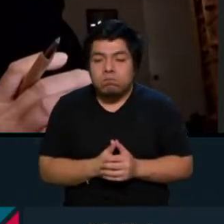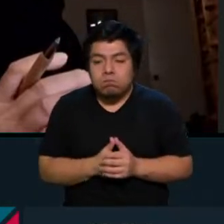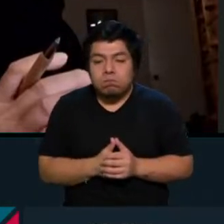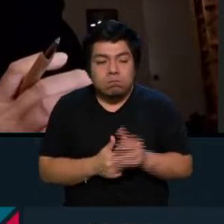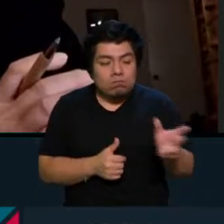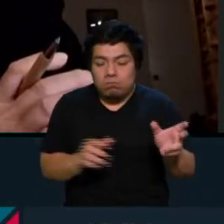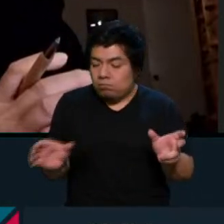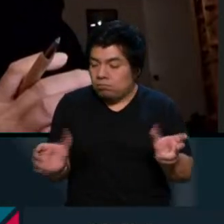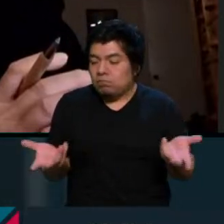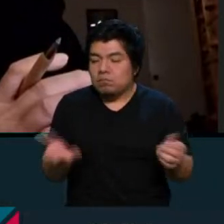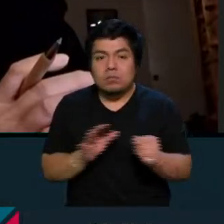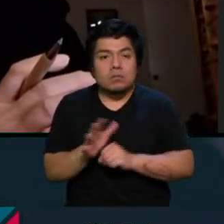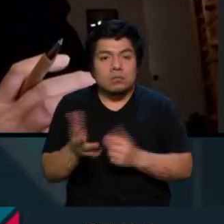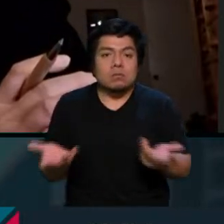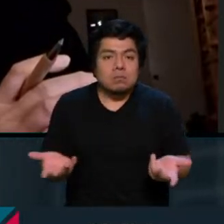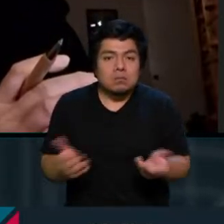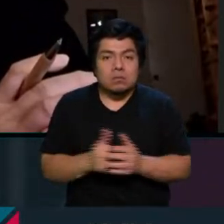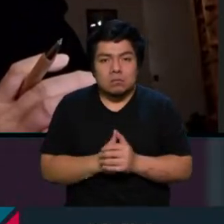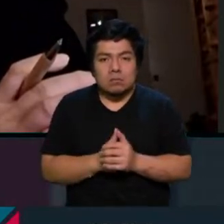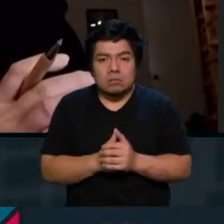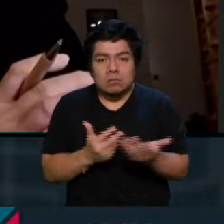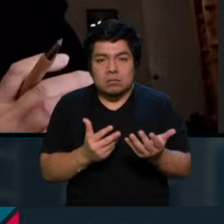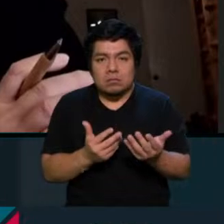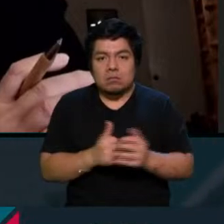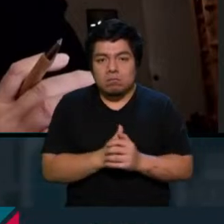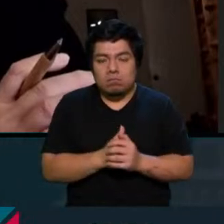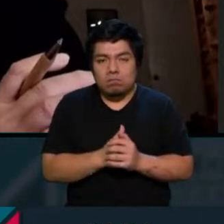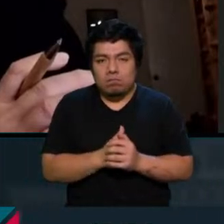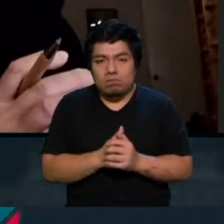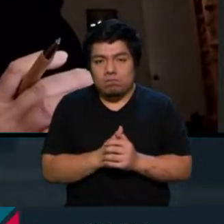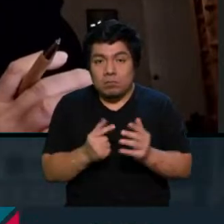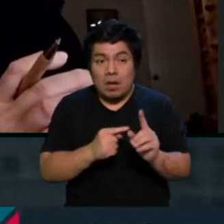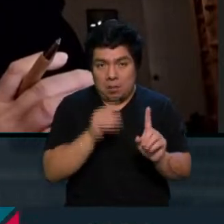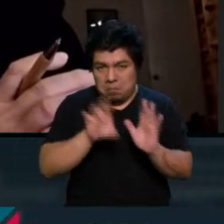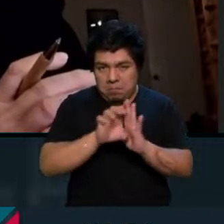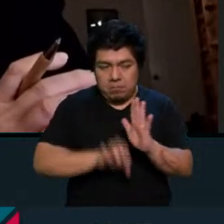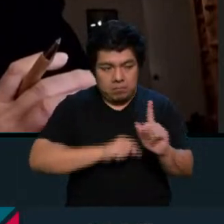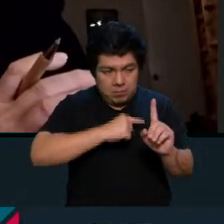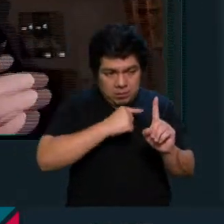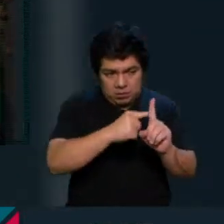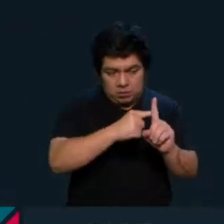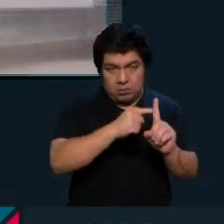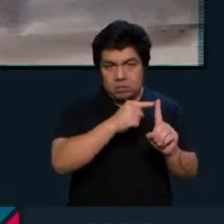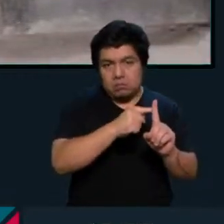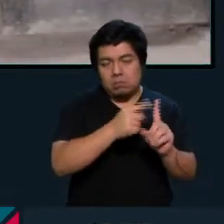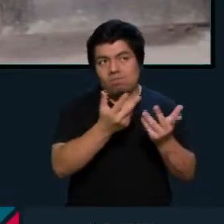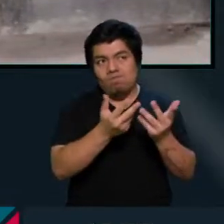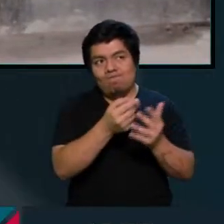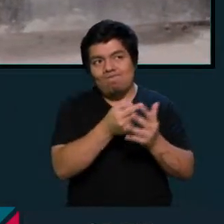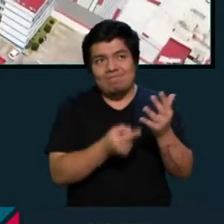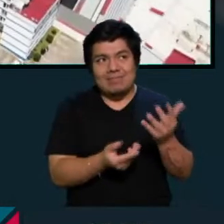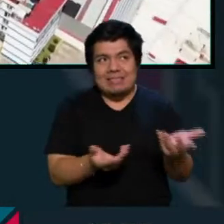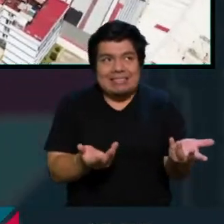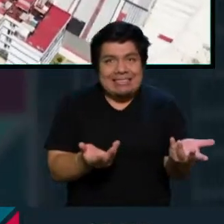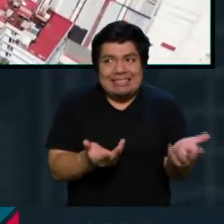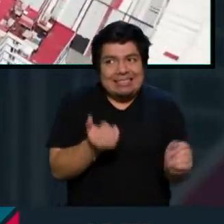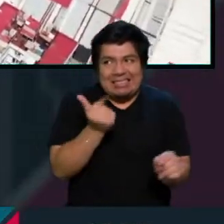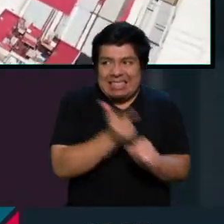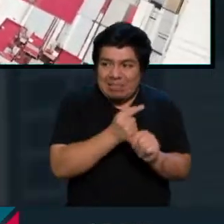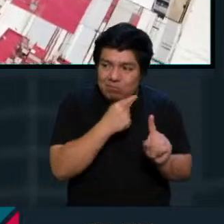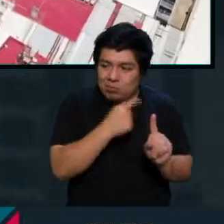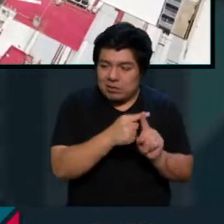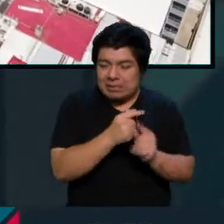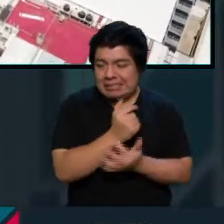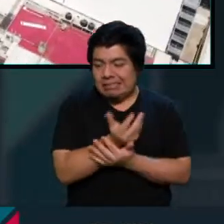dos rubros, abogada? Bueno, los impactos positivos, la verdad, me cuesta un poco Ok.